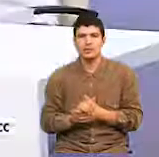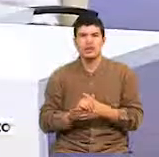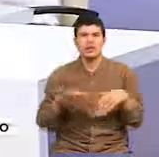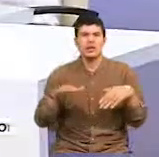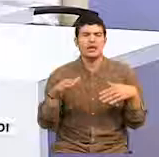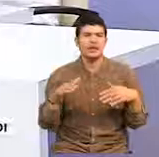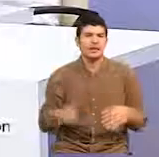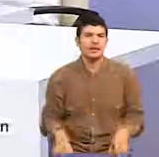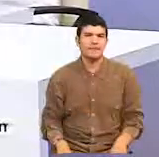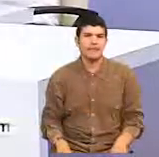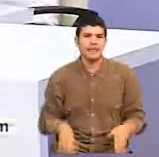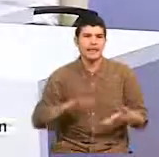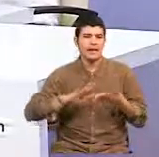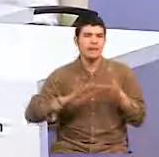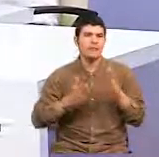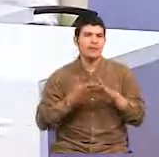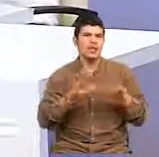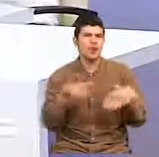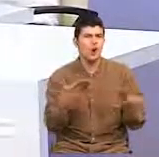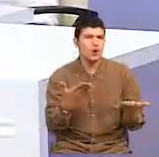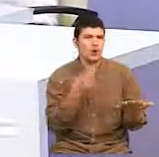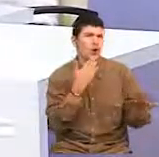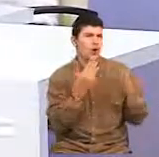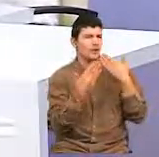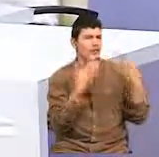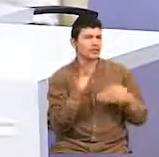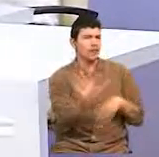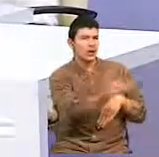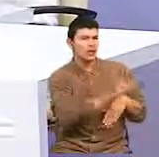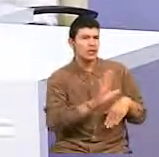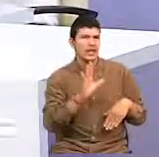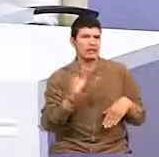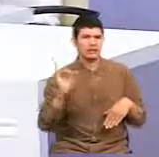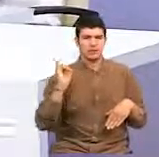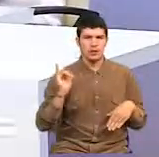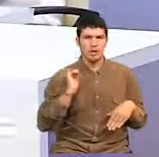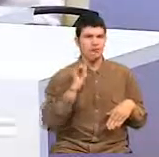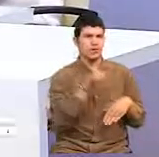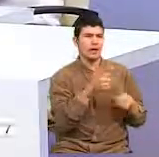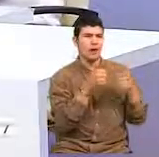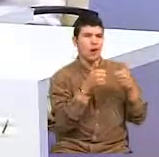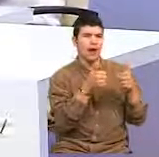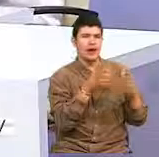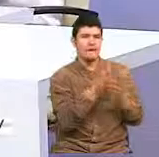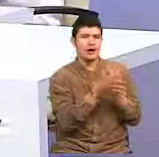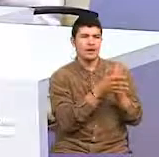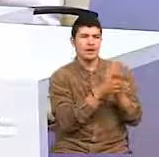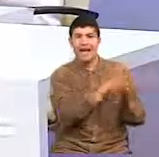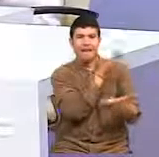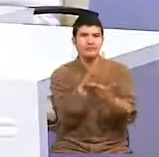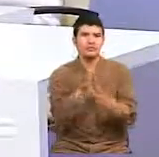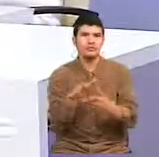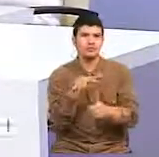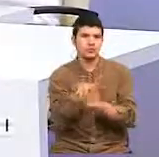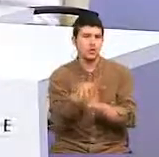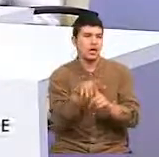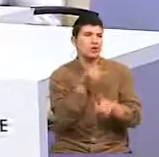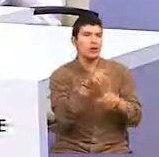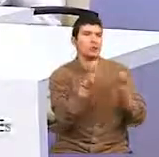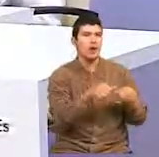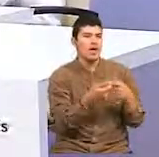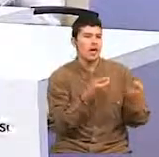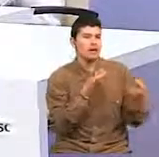lograr que la comunidad confíe en ustedes, en que van a dar una muy buena información para que ustedes puedan atacar la delincuencia y que realmente se puedan